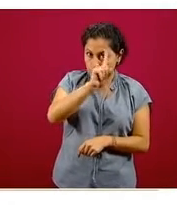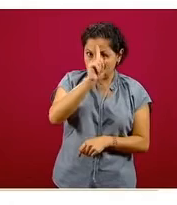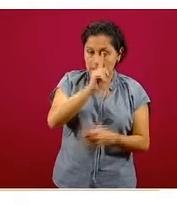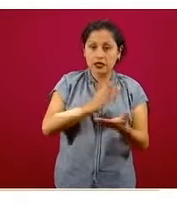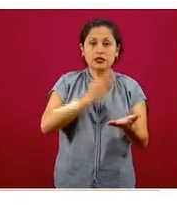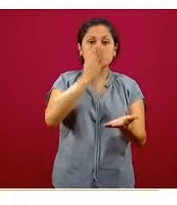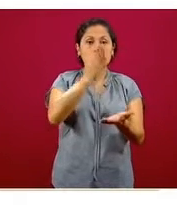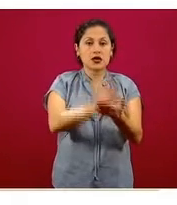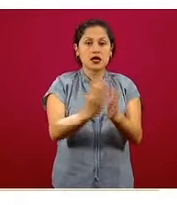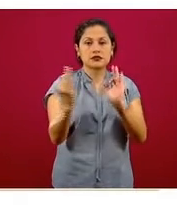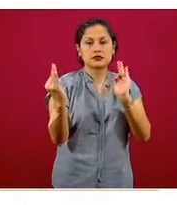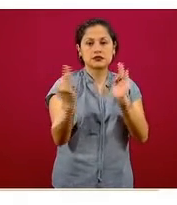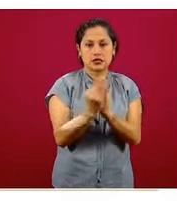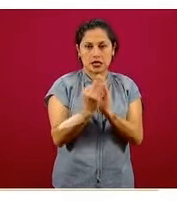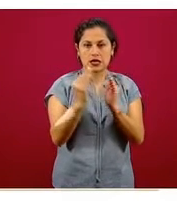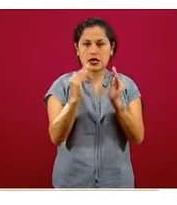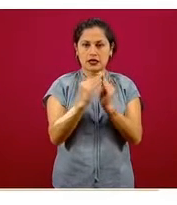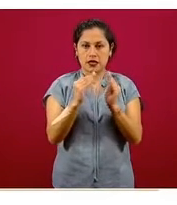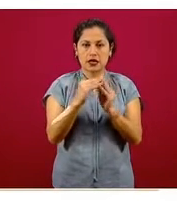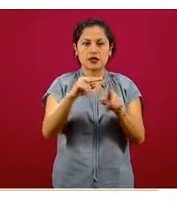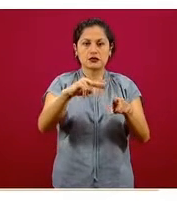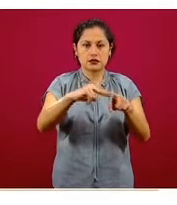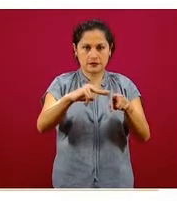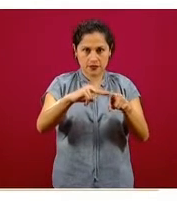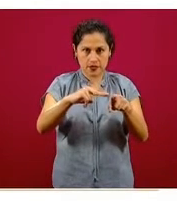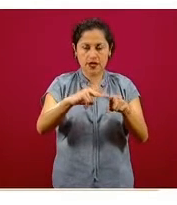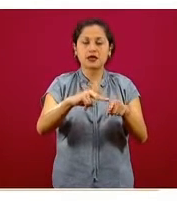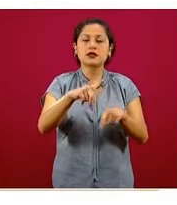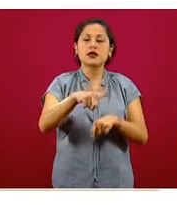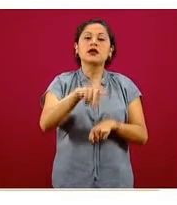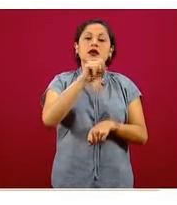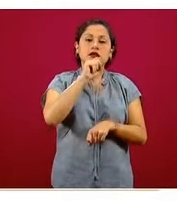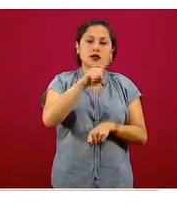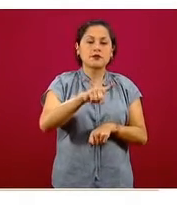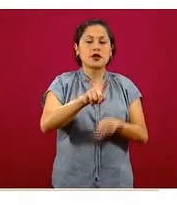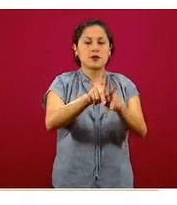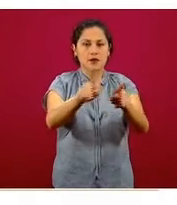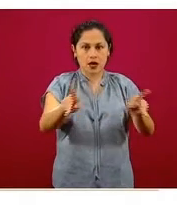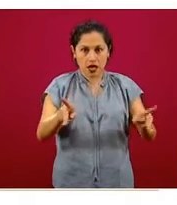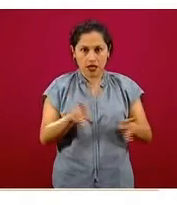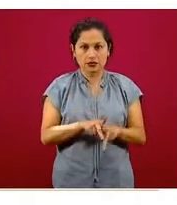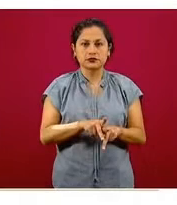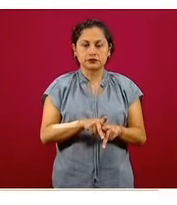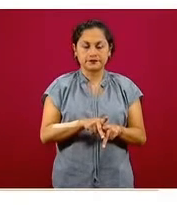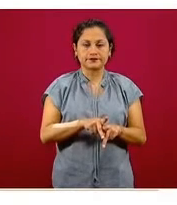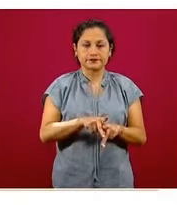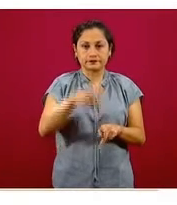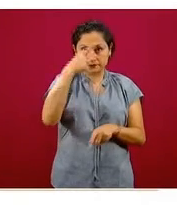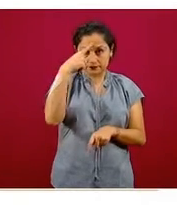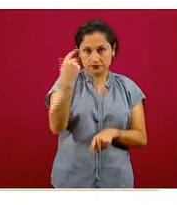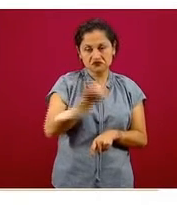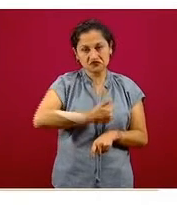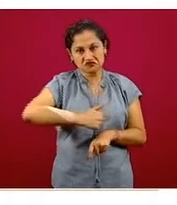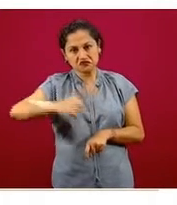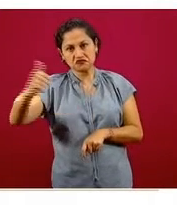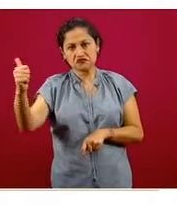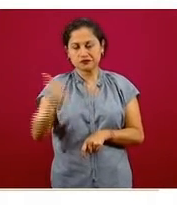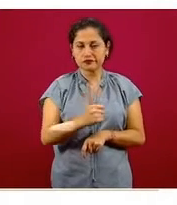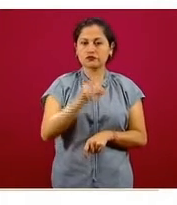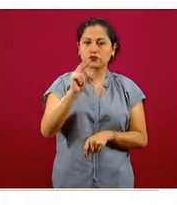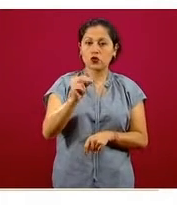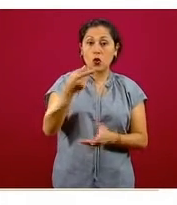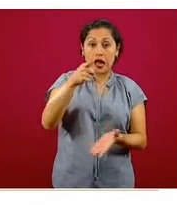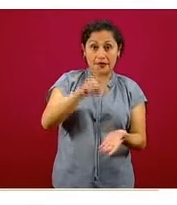plaza más cercano, que no tengan que desplazarse tanto, que estando en el parque traten de buscar siempre una sana distancia con otras